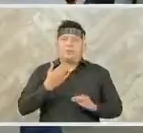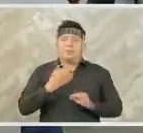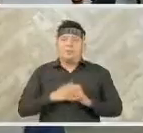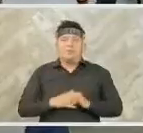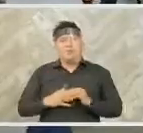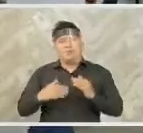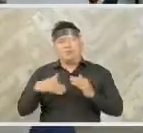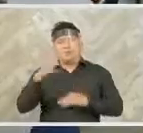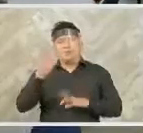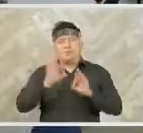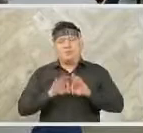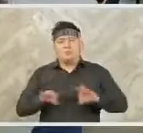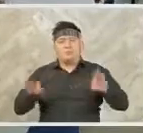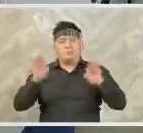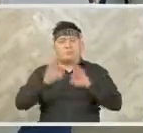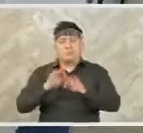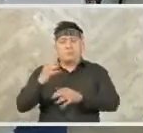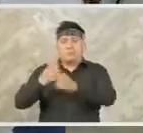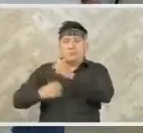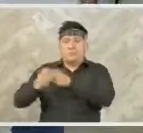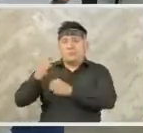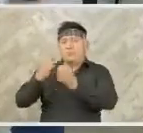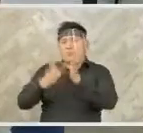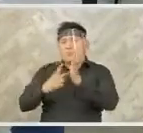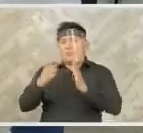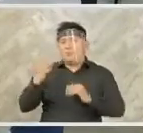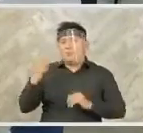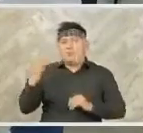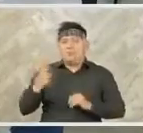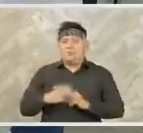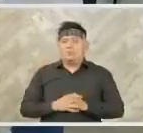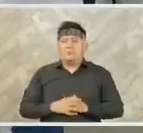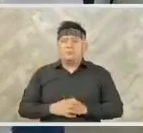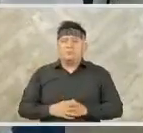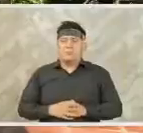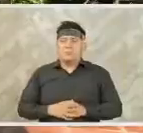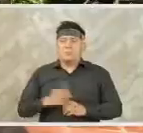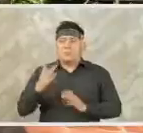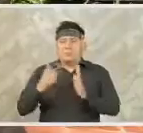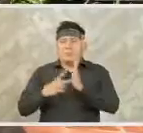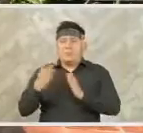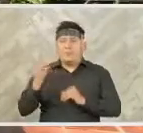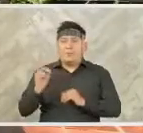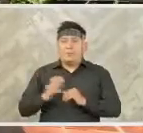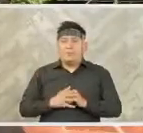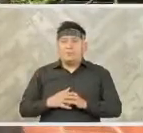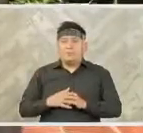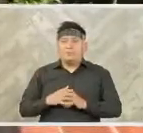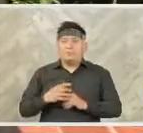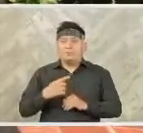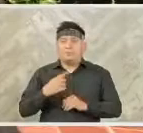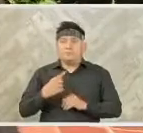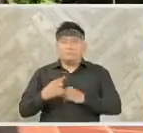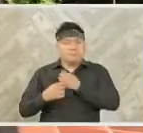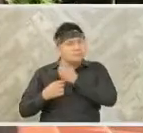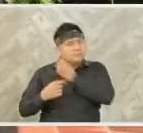gobierno para el año anterior es el componente de asistencia. Tenemos varios componentes en la política pública, tenemos el componente de prevención y